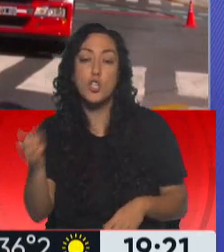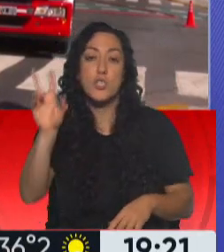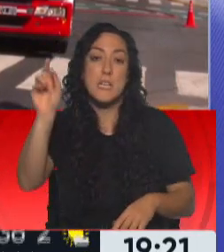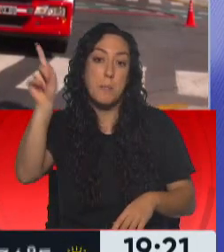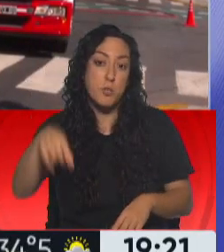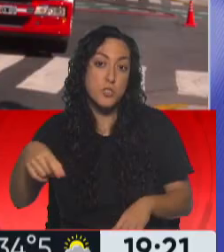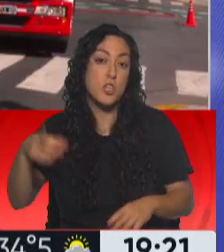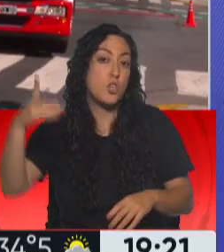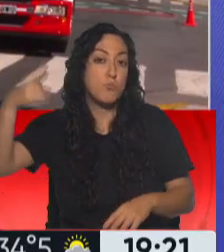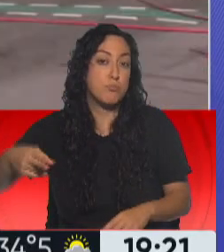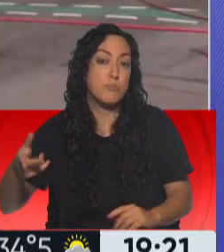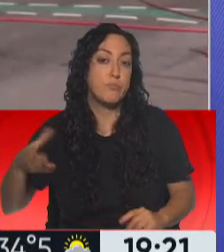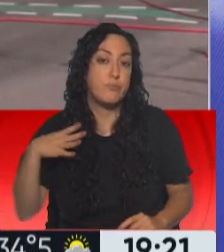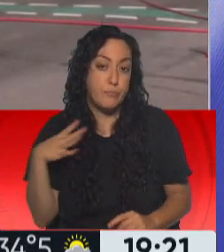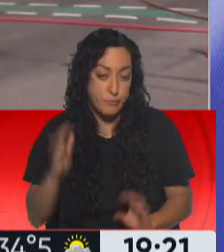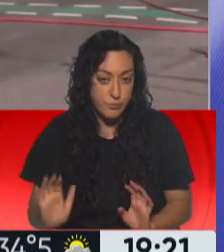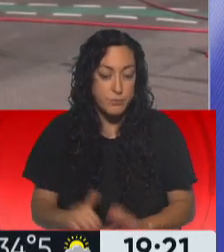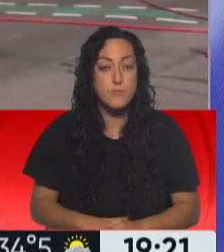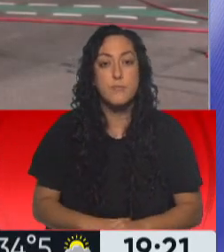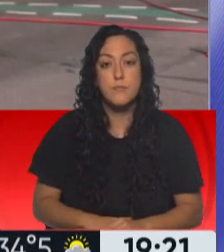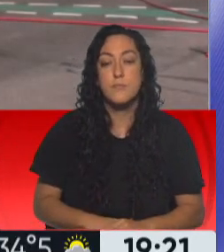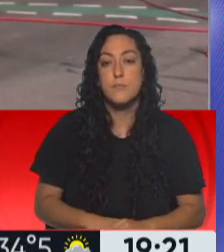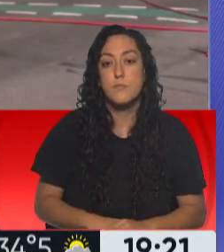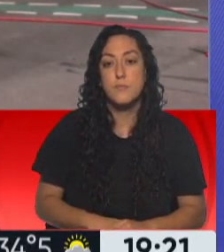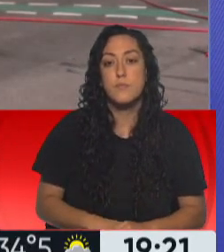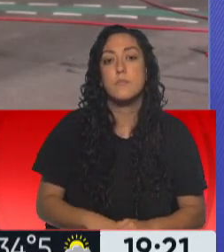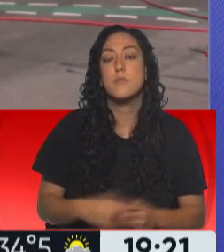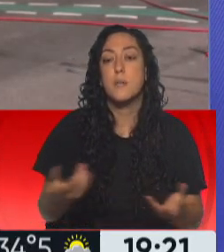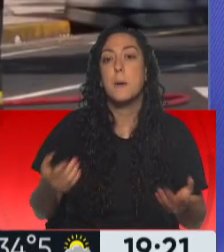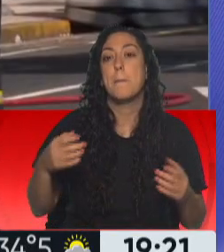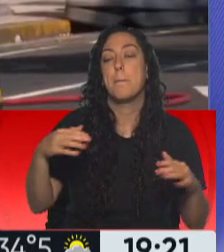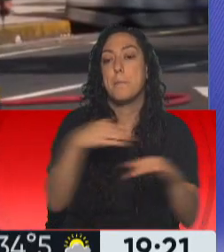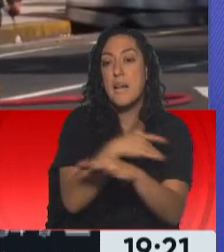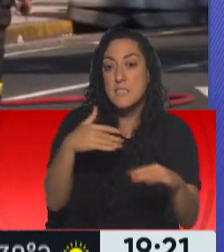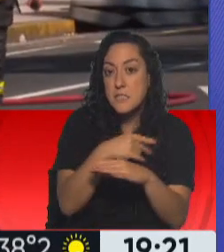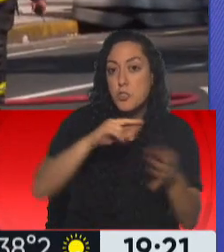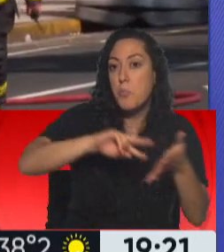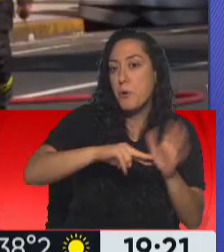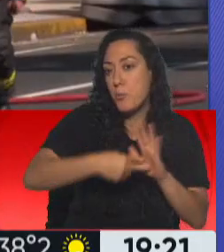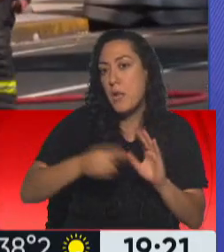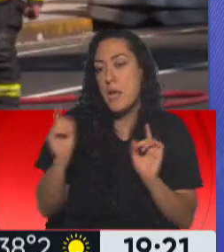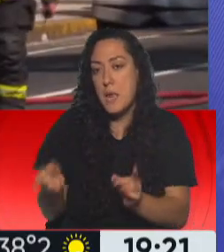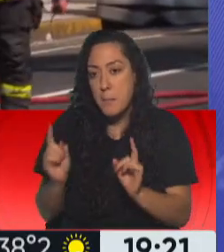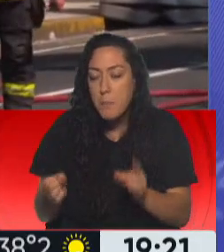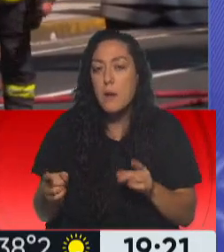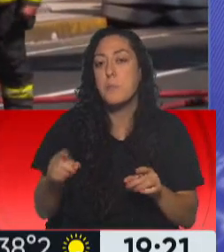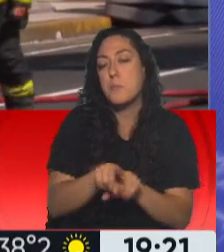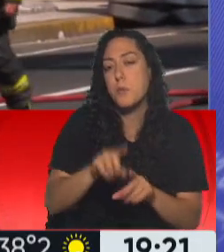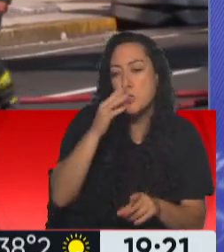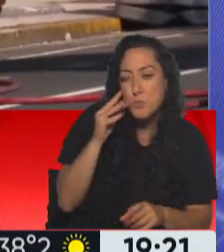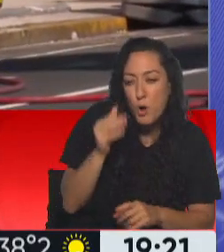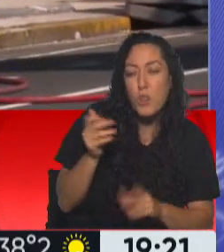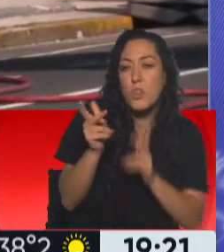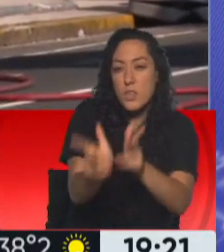que sigue sin luz. Hay que destacar que también continúan los inconvenientes en el tránsito, como recién decía Alfredo Simón, ya que muchos